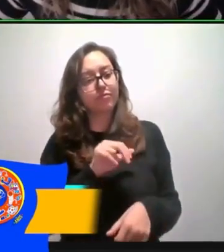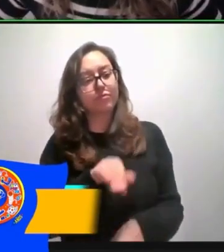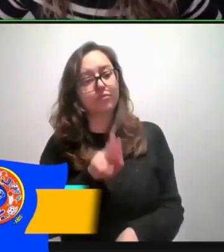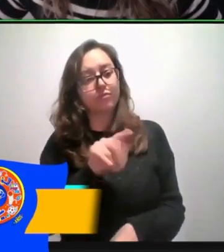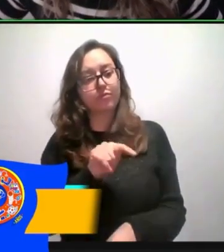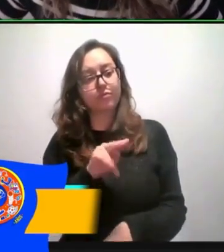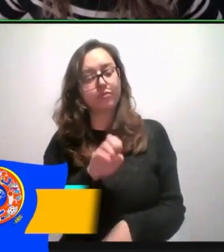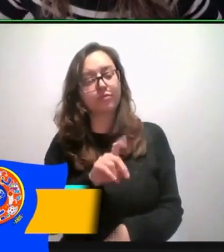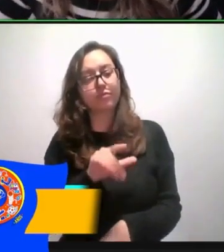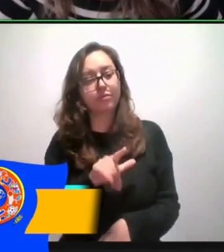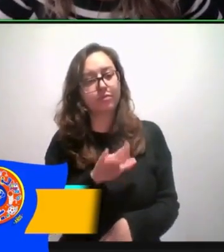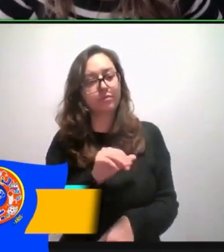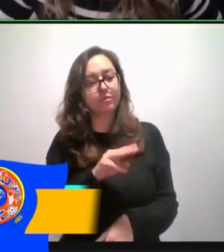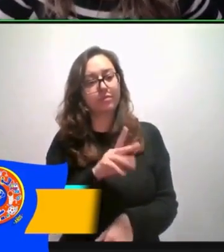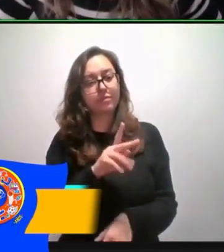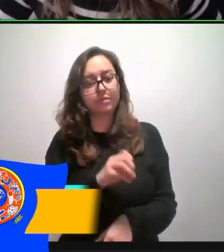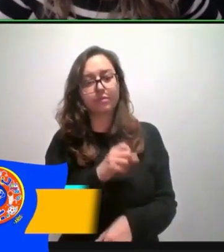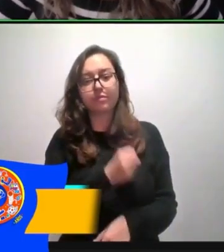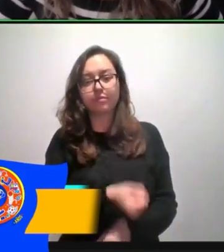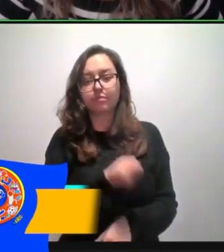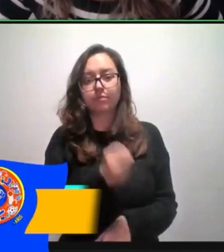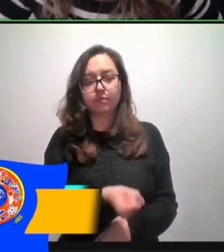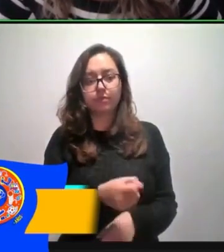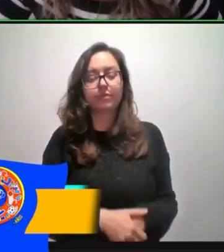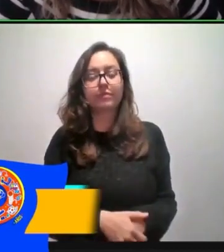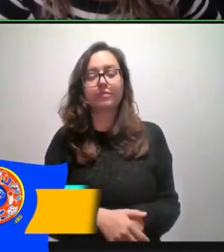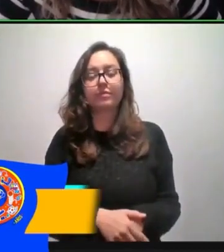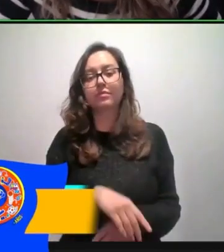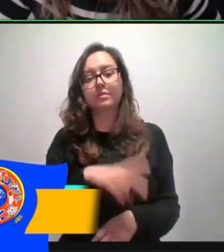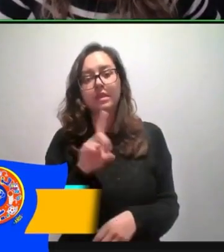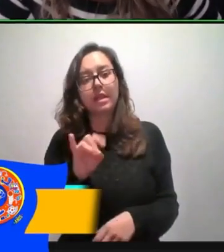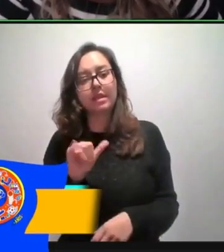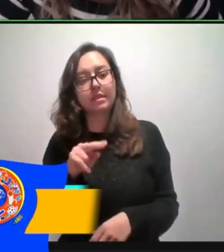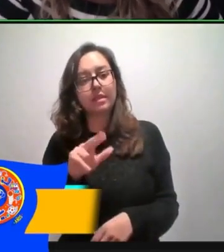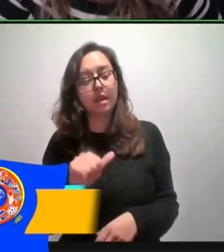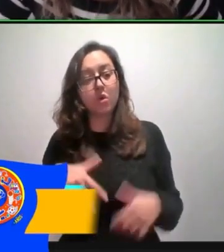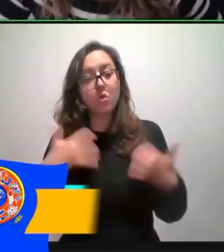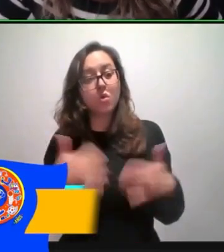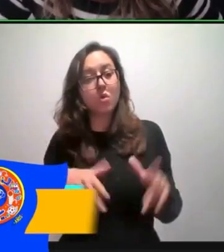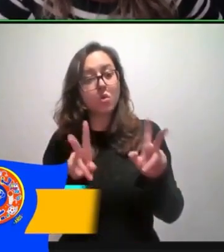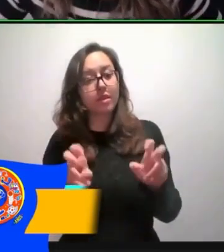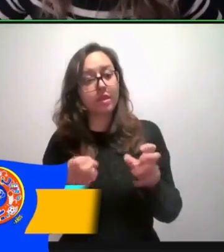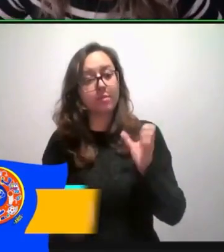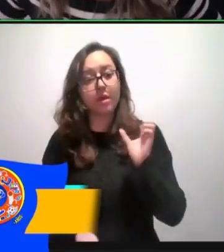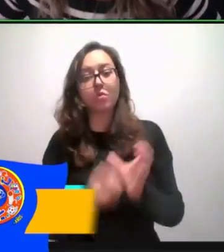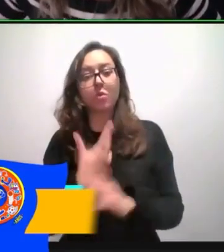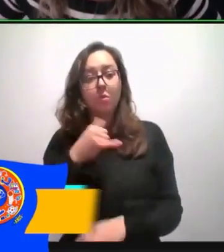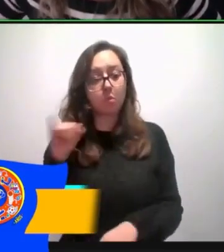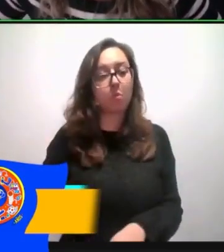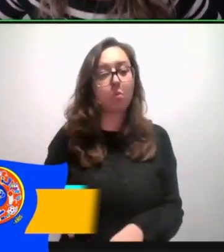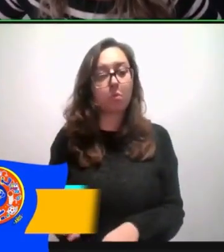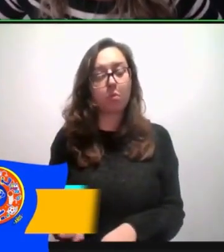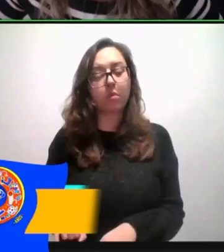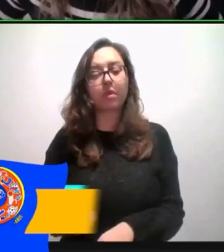Saludos. Diana Torres nos dice: buenas tardes, un tema nuevo para mí, sumamente interesante. Víctor Pérez nos dice: excelente la participación